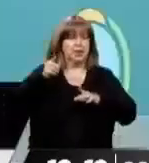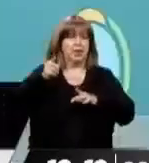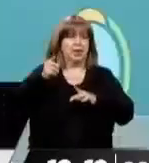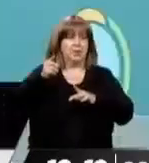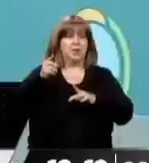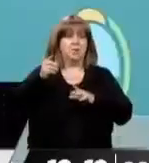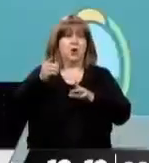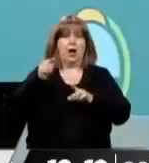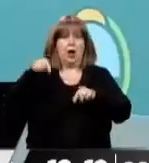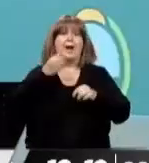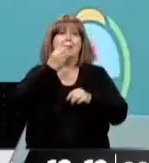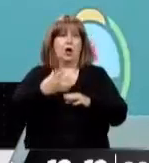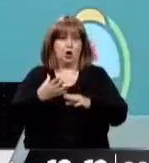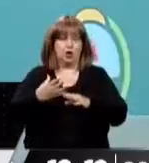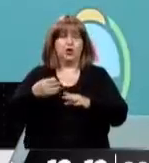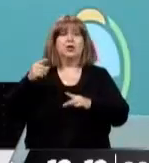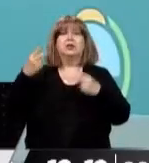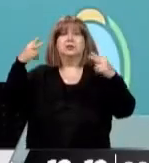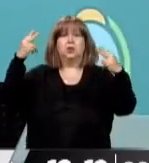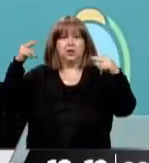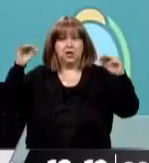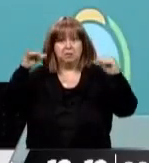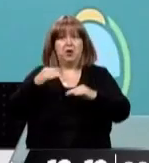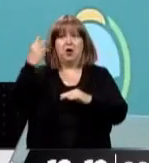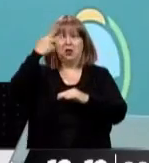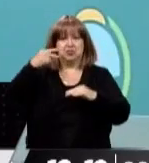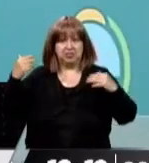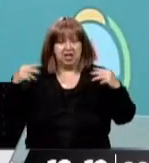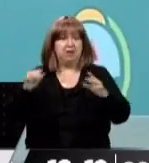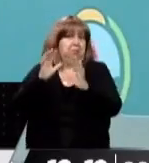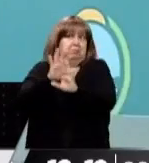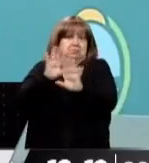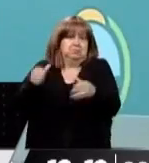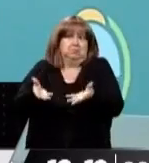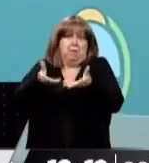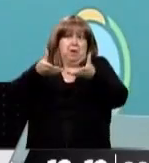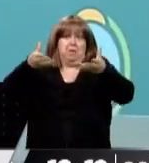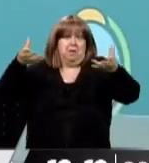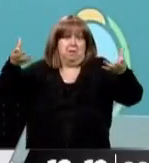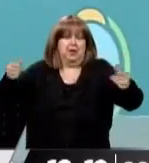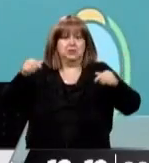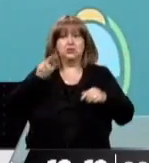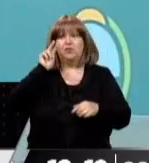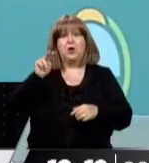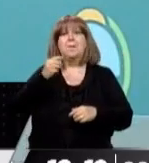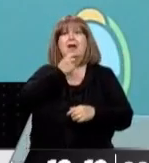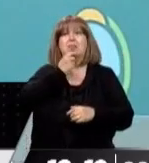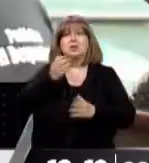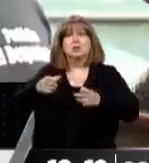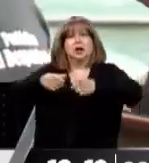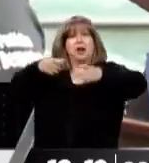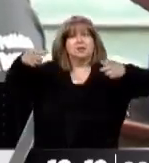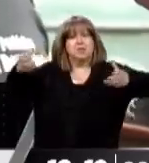los 4 años de Macri. ¿Quién piensa que no vino el gobernador? Bueno, es una explicación que tendrá que dar el gobernador. Nosotros vamos a seguir dialogando con este gobernador y con todos